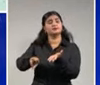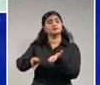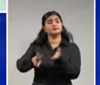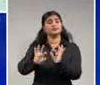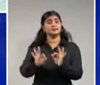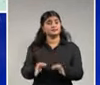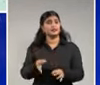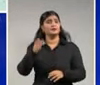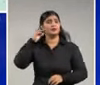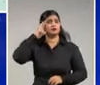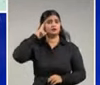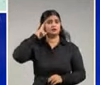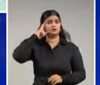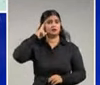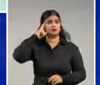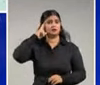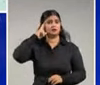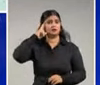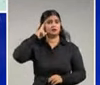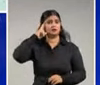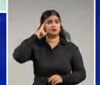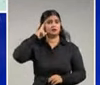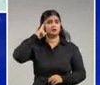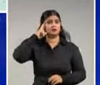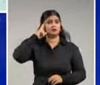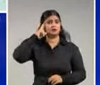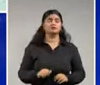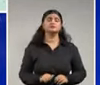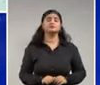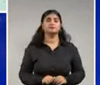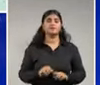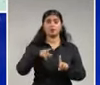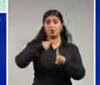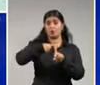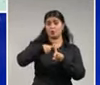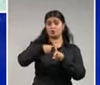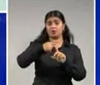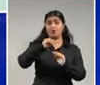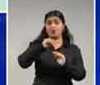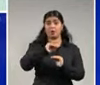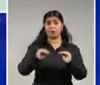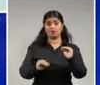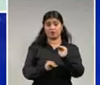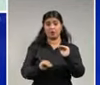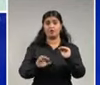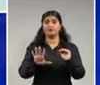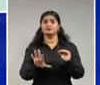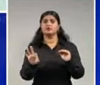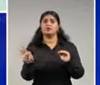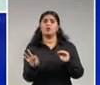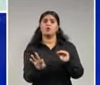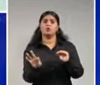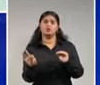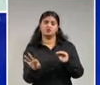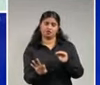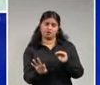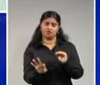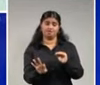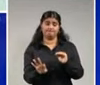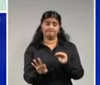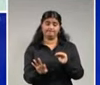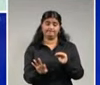recordamos esta cifra, con una positividad por debajo del 5%, que fue la que en un